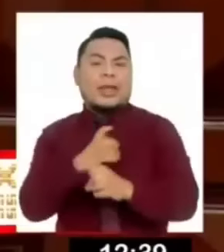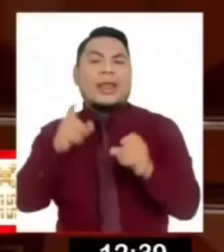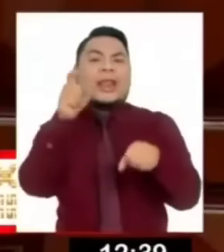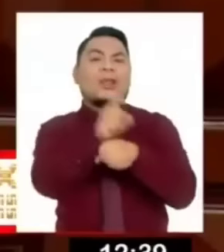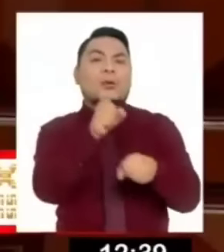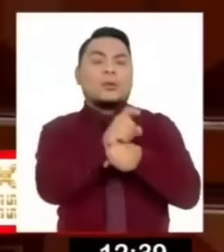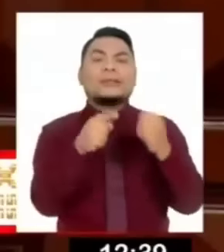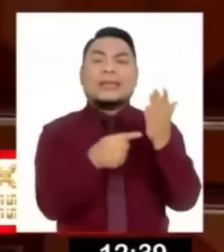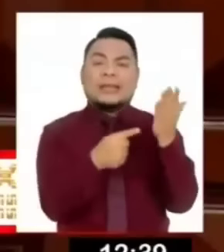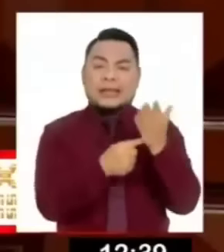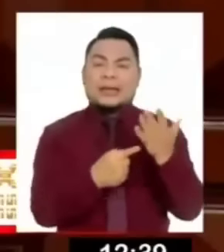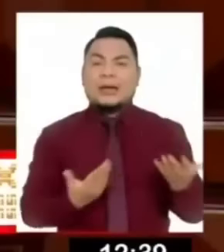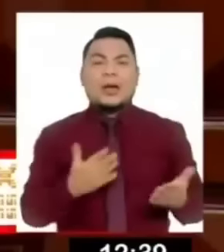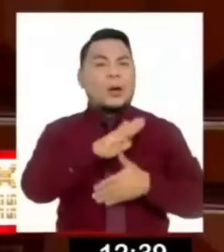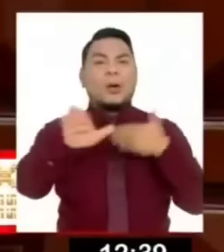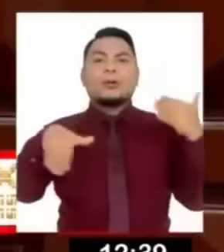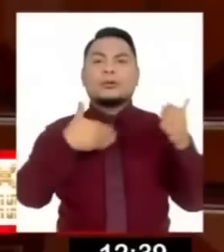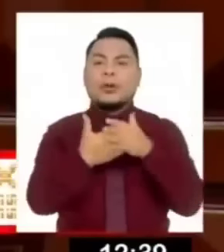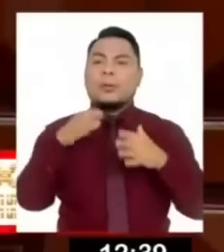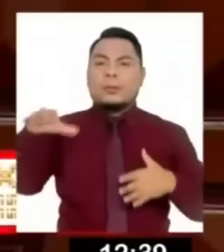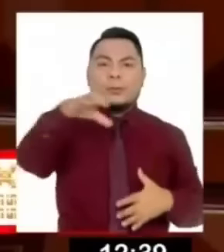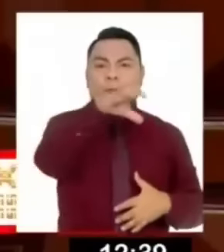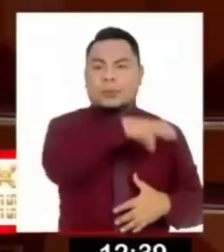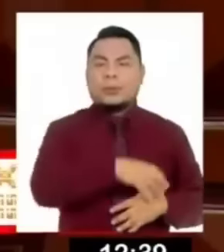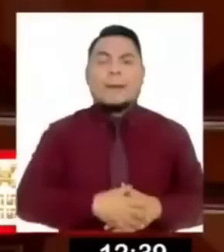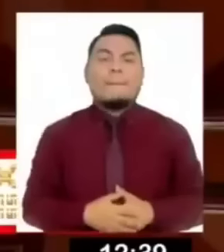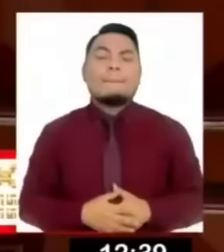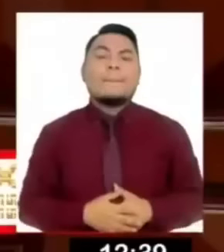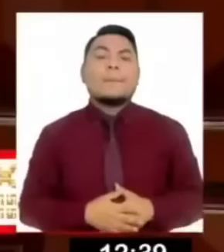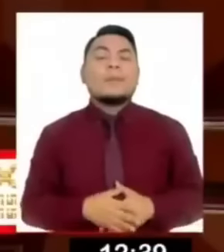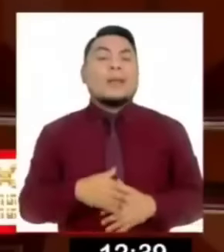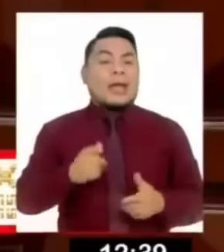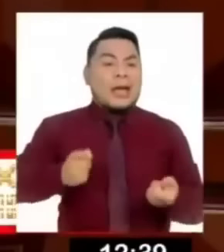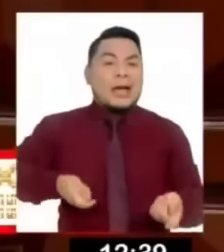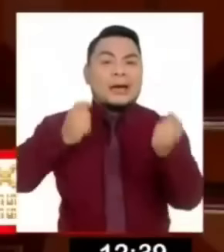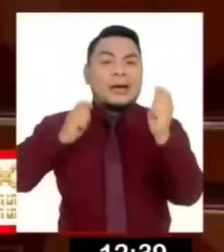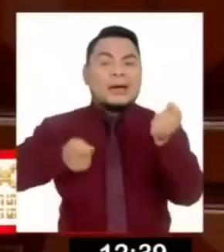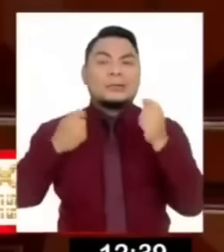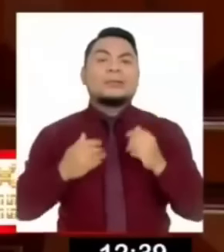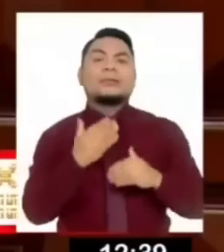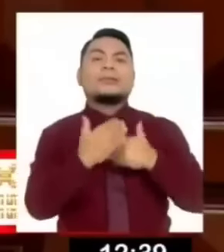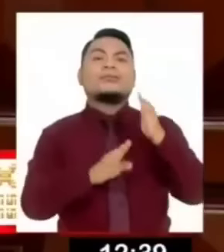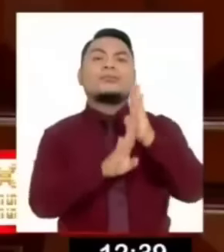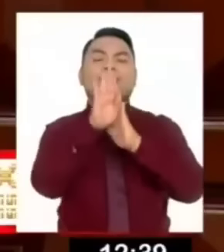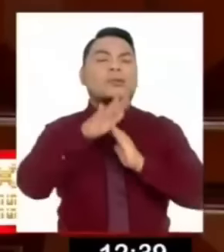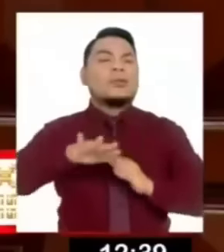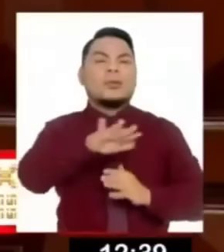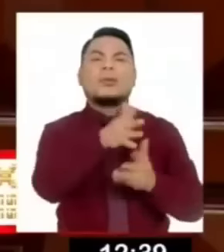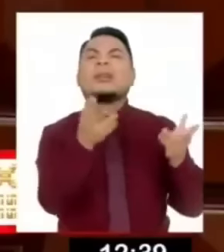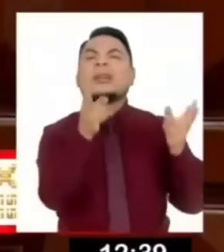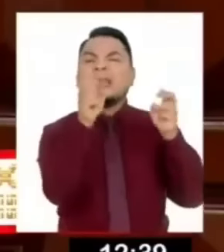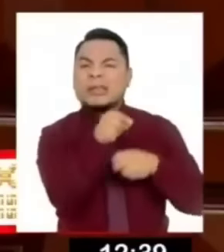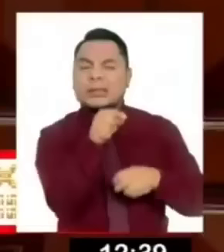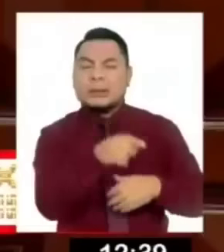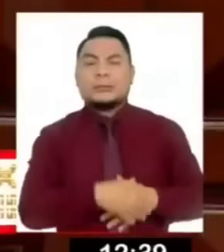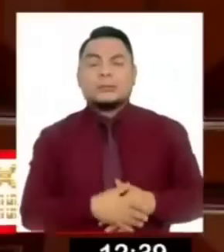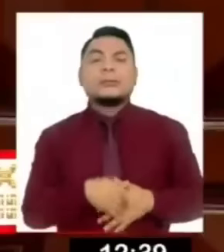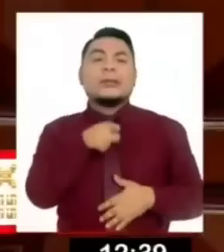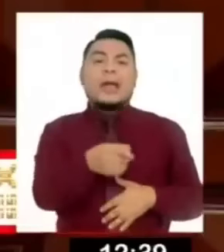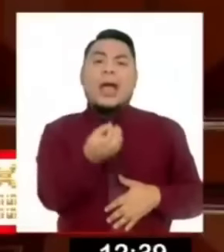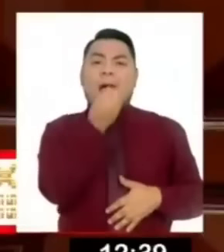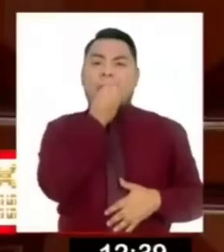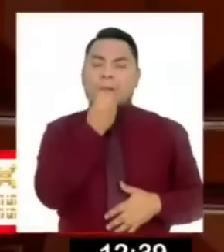educación técnica en todos los niveles. Agricultura y desarrollo rural. Hambre y desnutrición